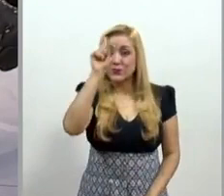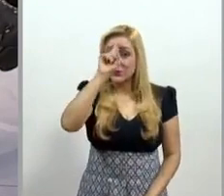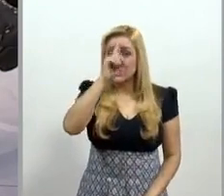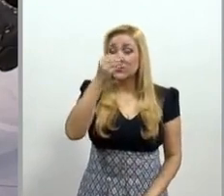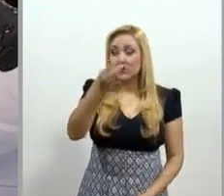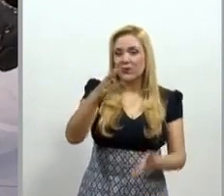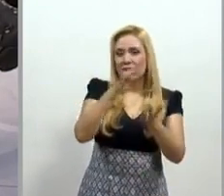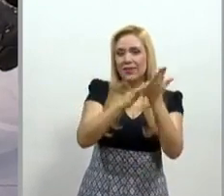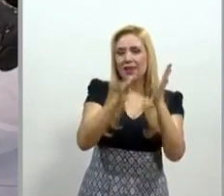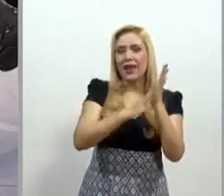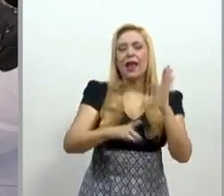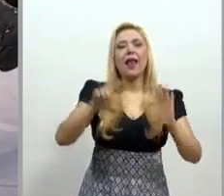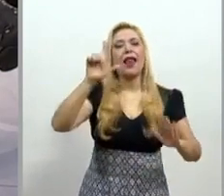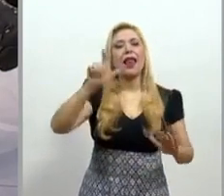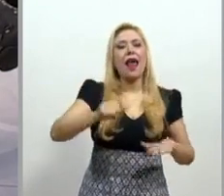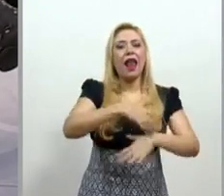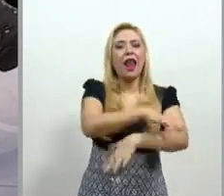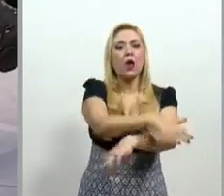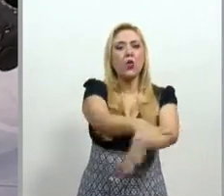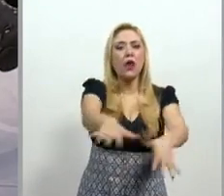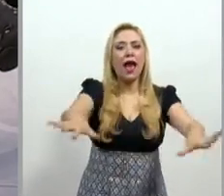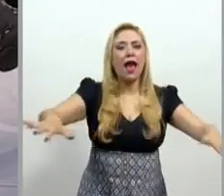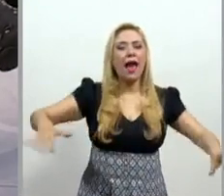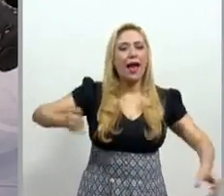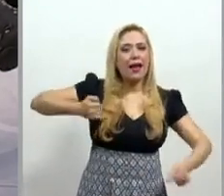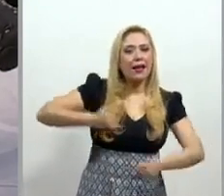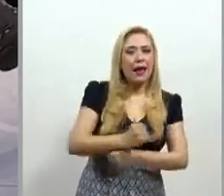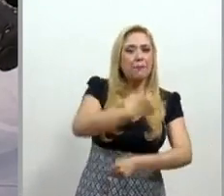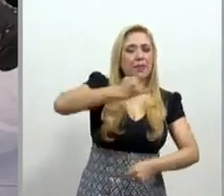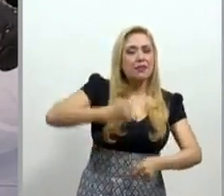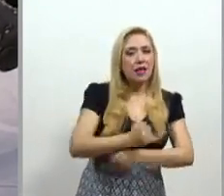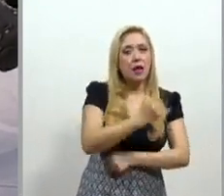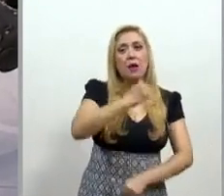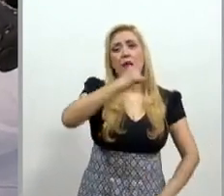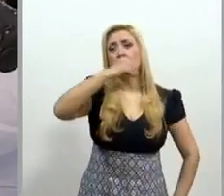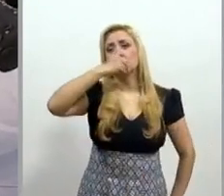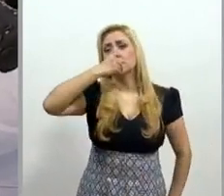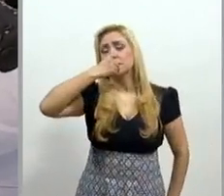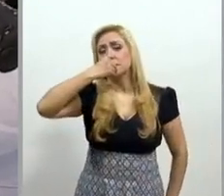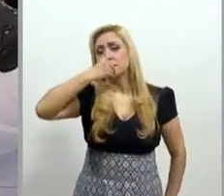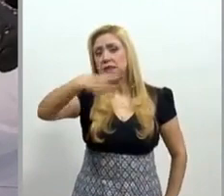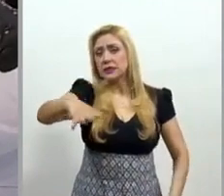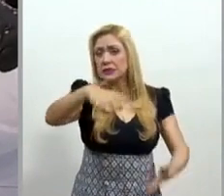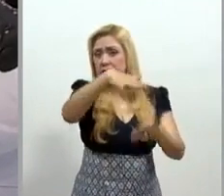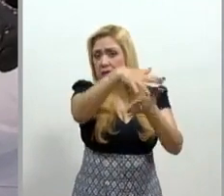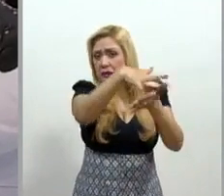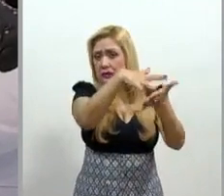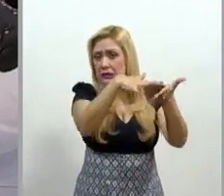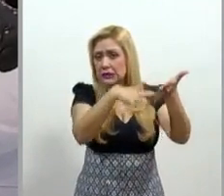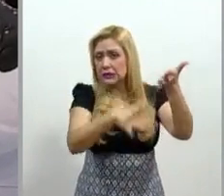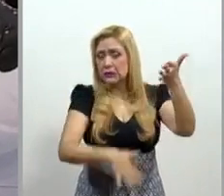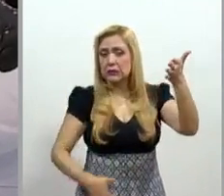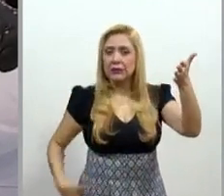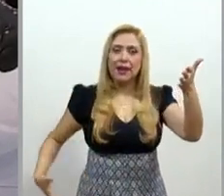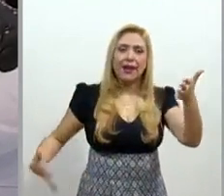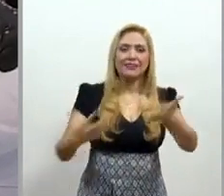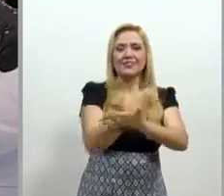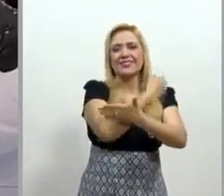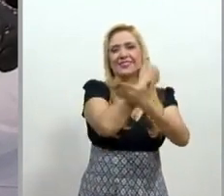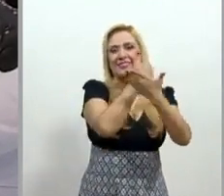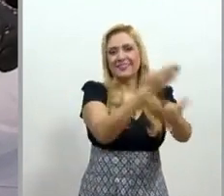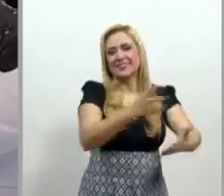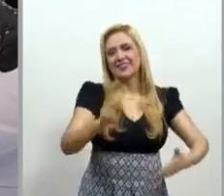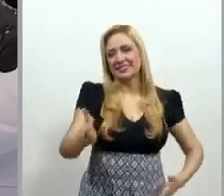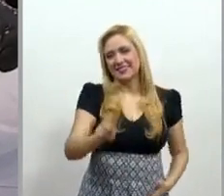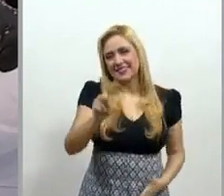lectura del caso La Laguna del Carpintero, que creo que es uno de los casos paradigmáticos en esta línea que tú mencionas, ¿no?